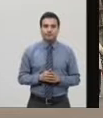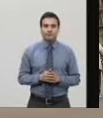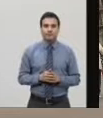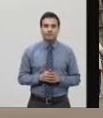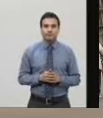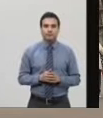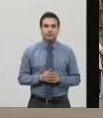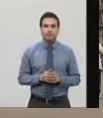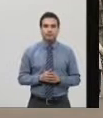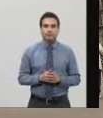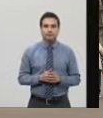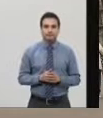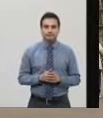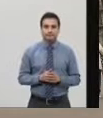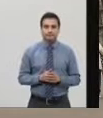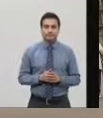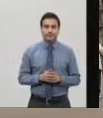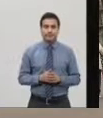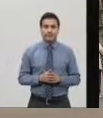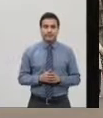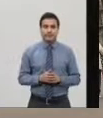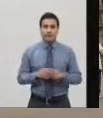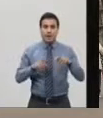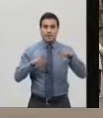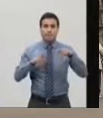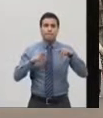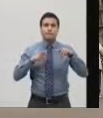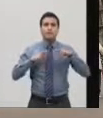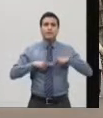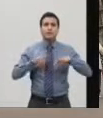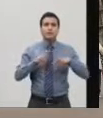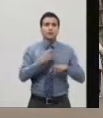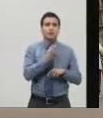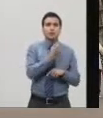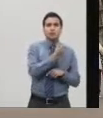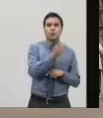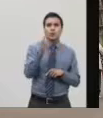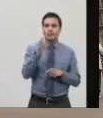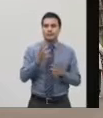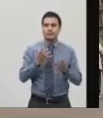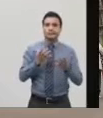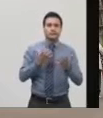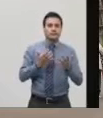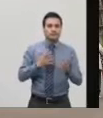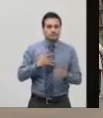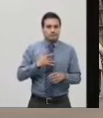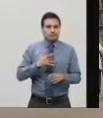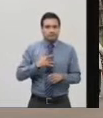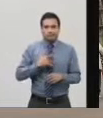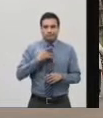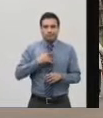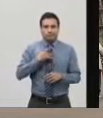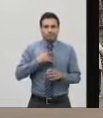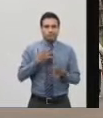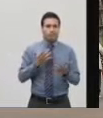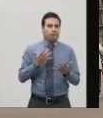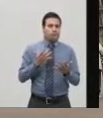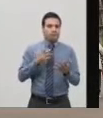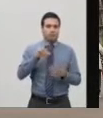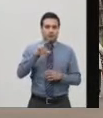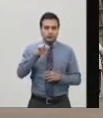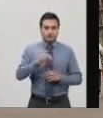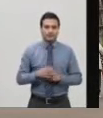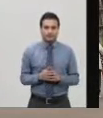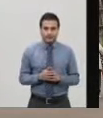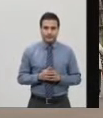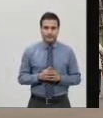a los agraviados y un costo-beneficio para los infractores. Recordemos que la sanción económica deriva de las prerrogativas